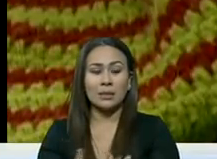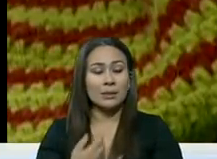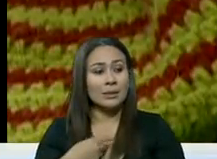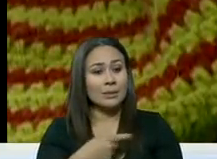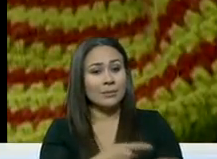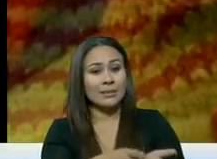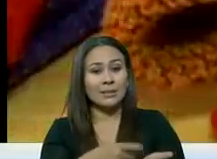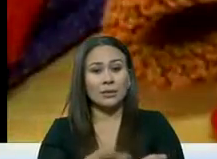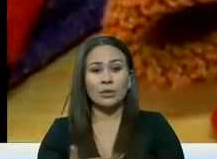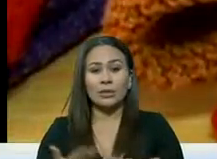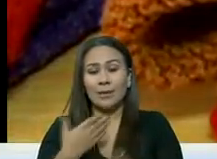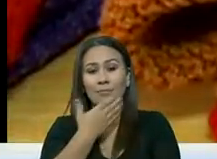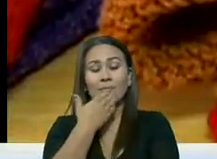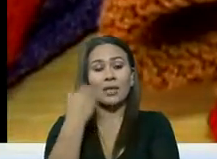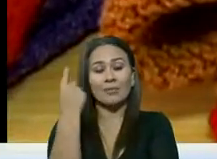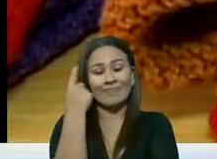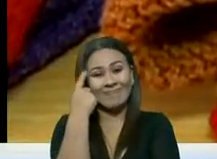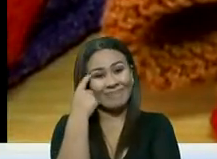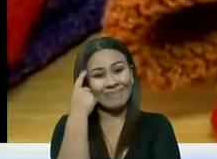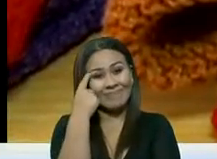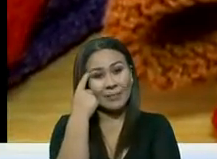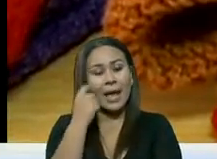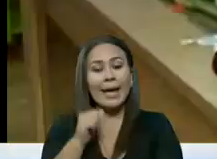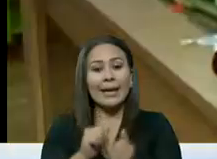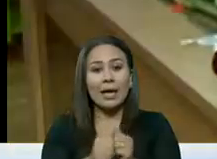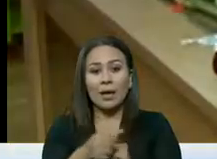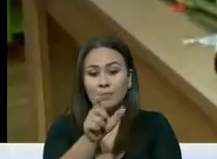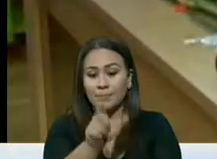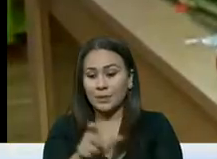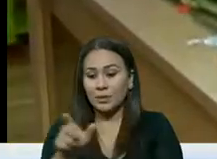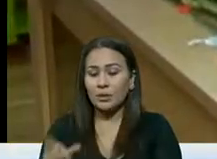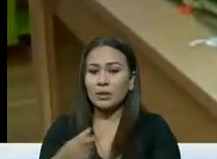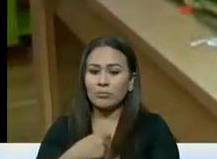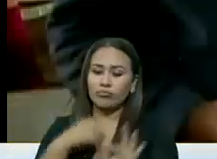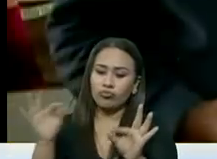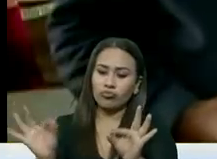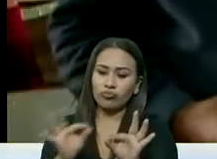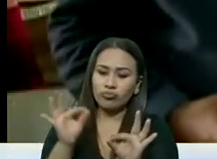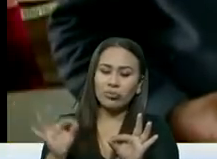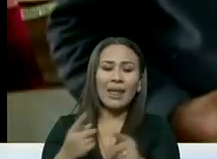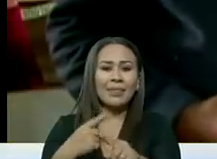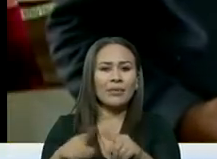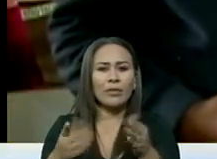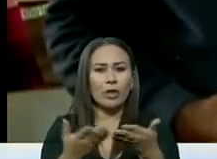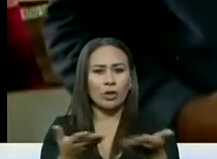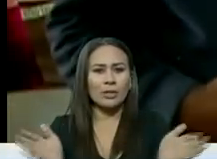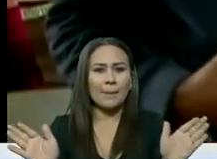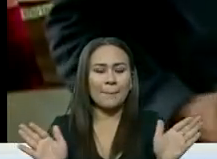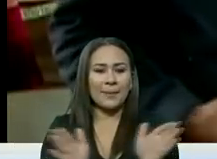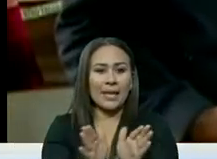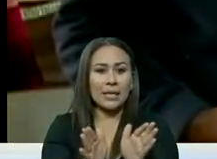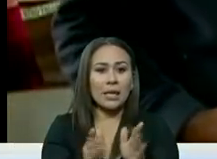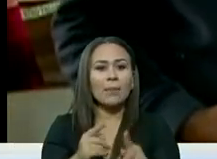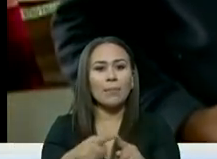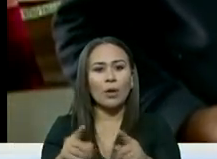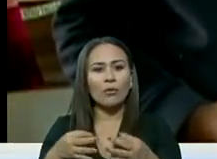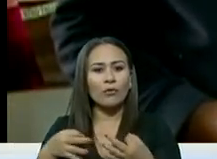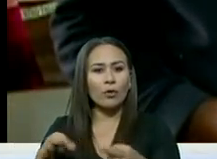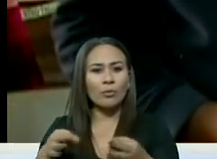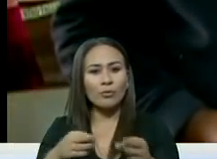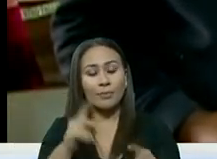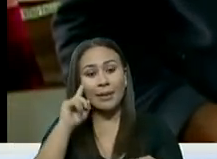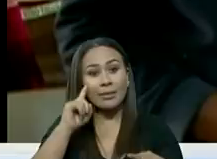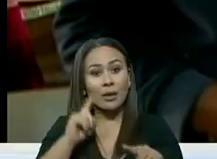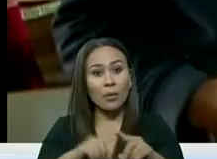necesidades. Entonces, cada quien sabía su arte de tejer pequeñas cosas, ¿no? Pero de la misma manera se